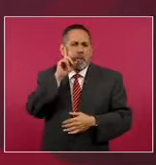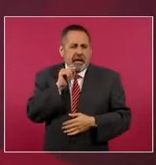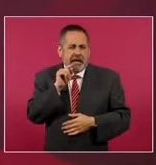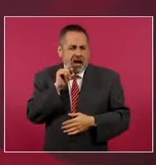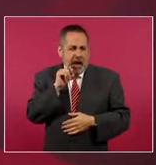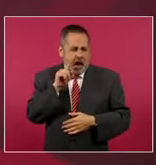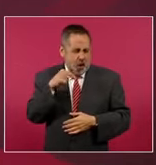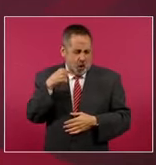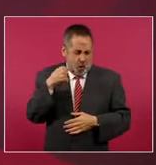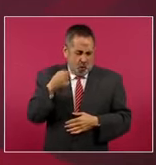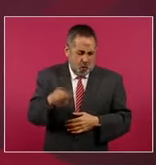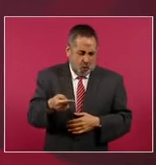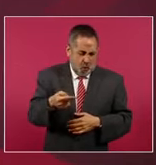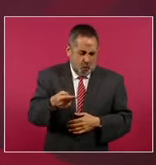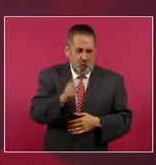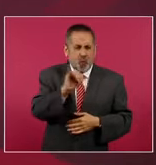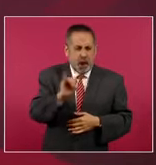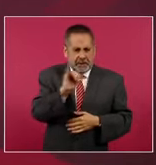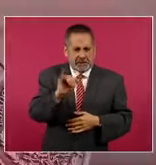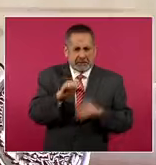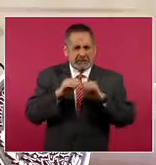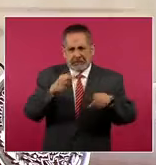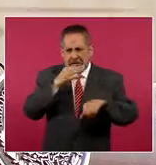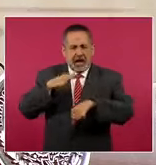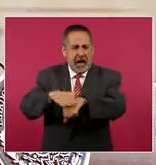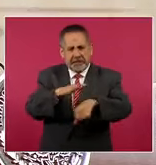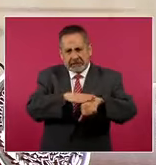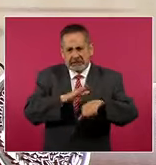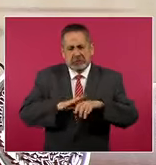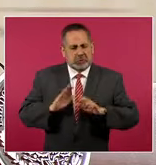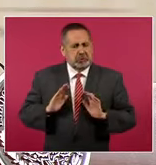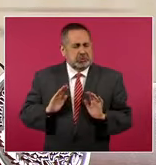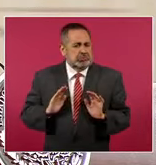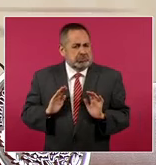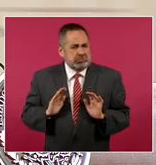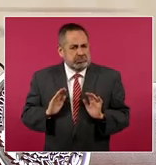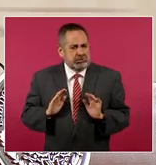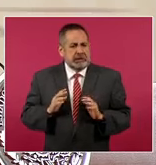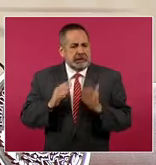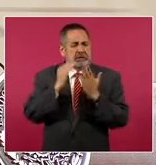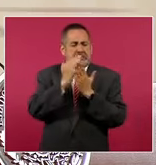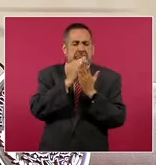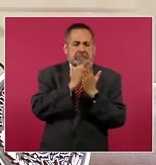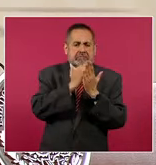pasado mañana ya vamos a informar sobre la agenda